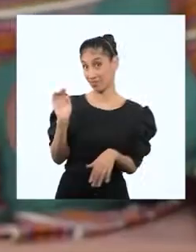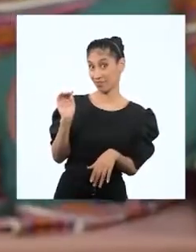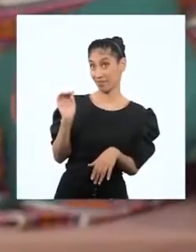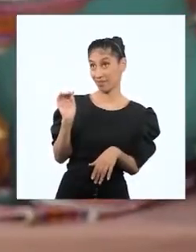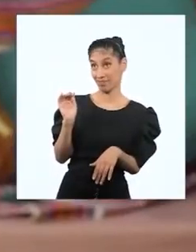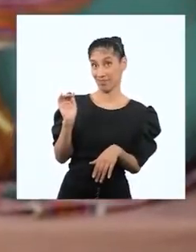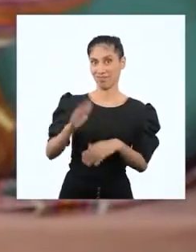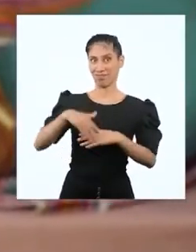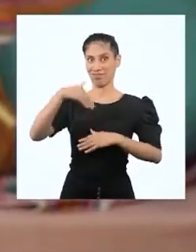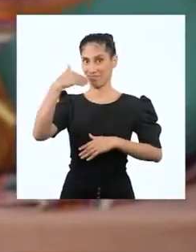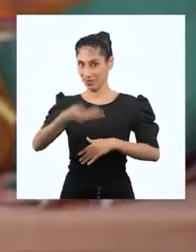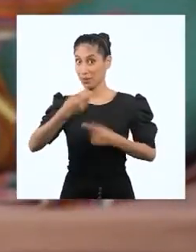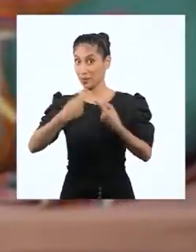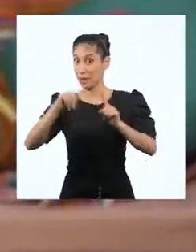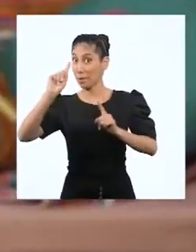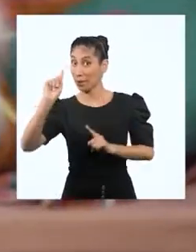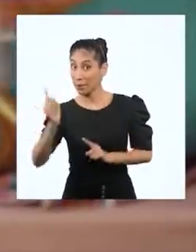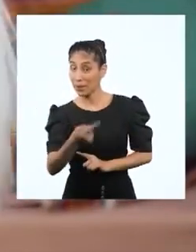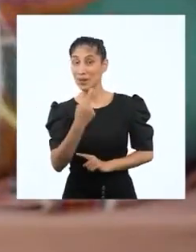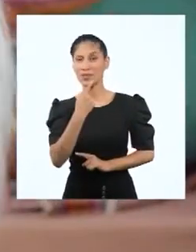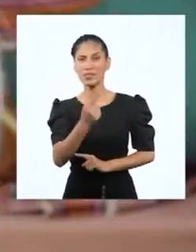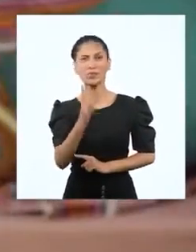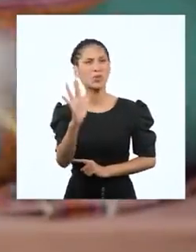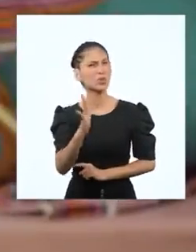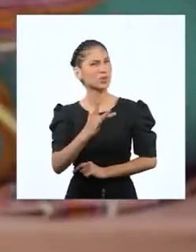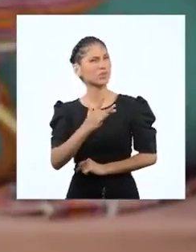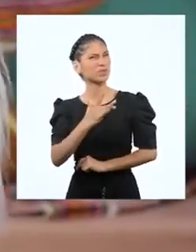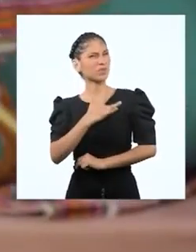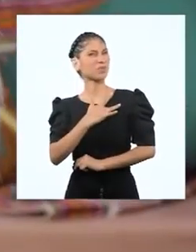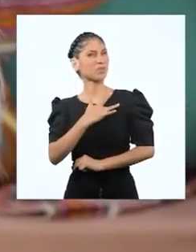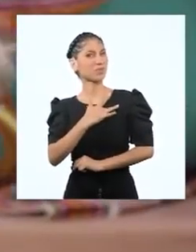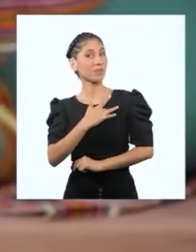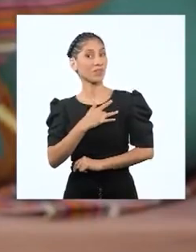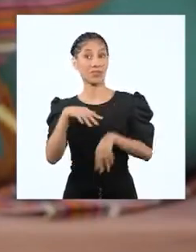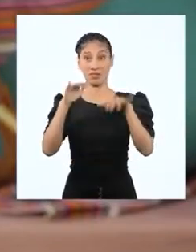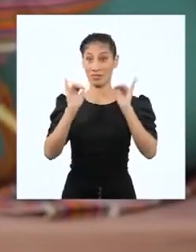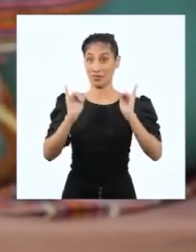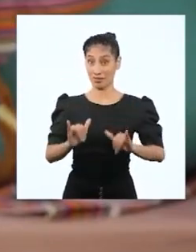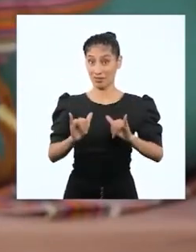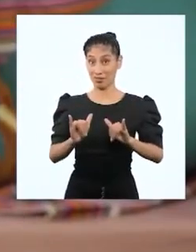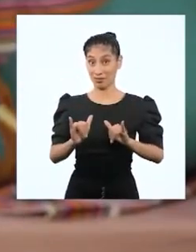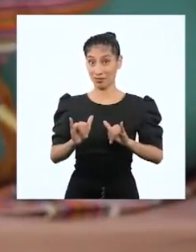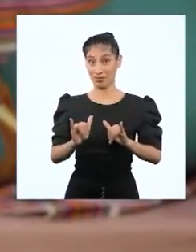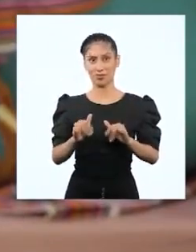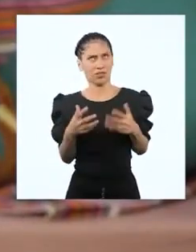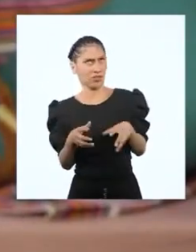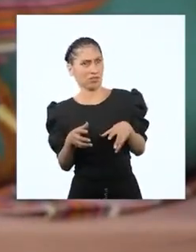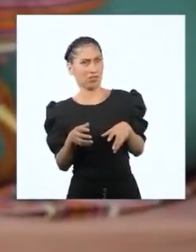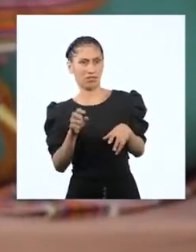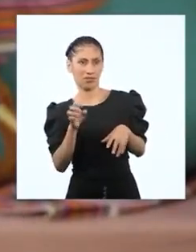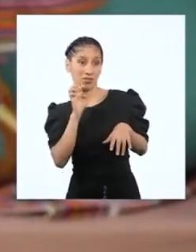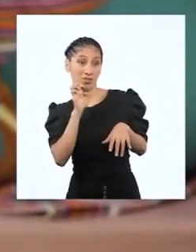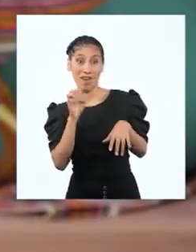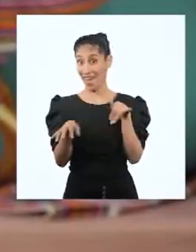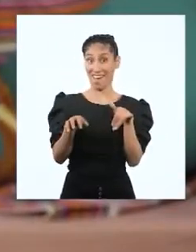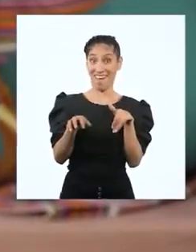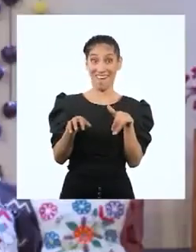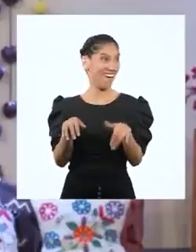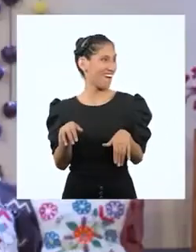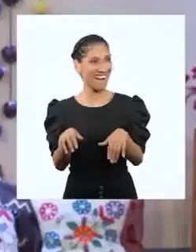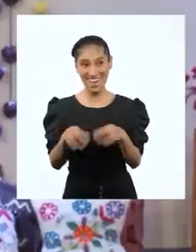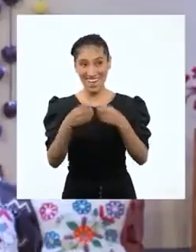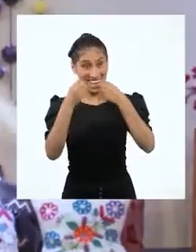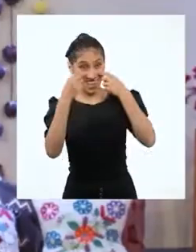Jugamos a los congelados. Sí, pero primero decimos una emoción para quedarnos congelados como esta